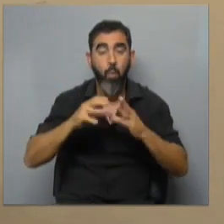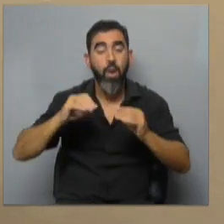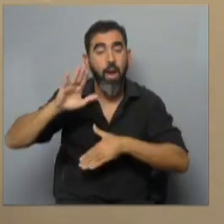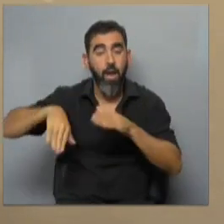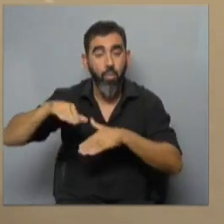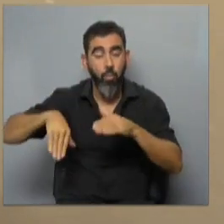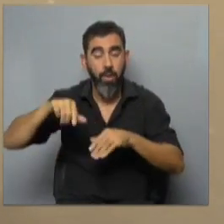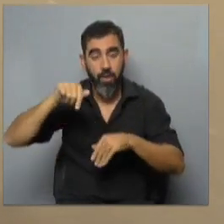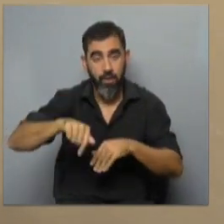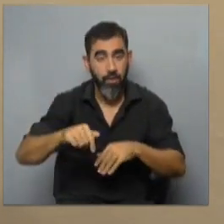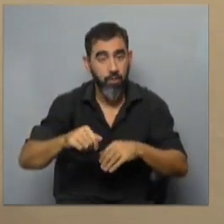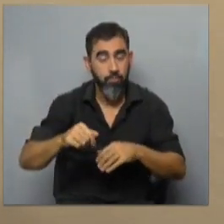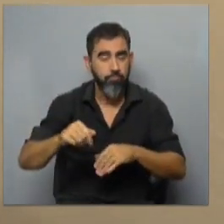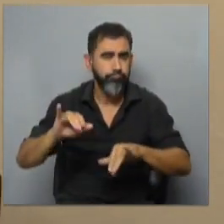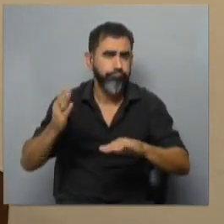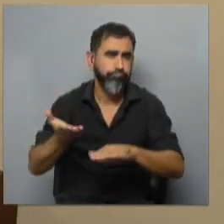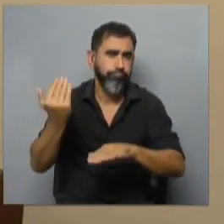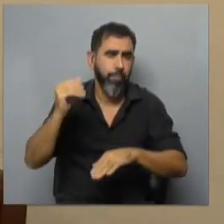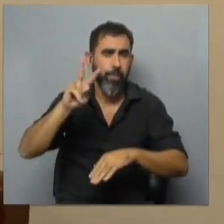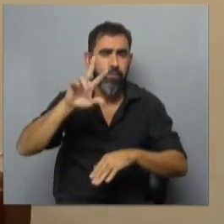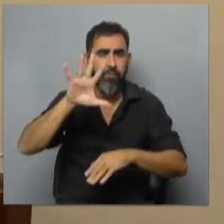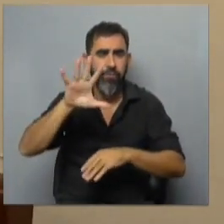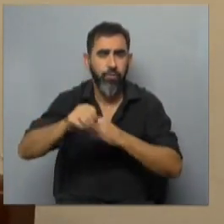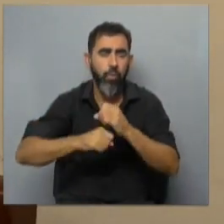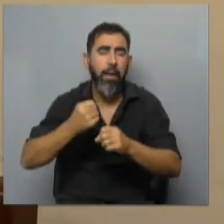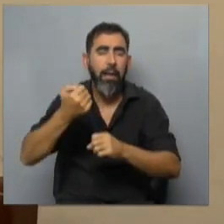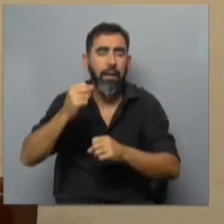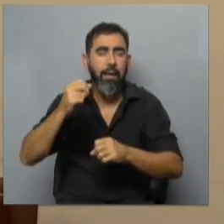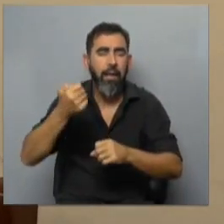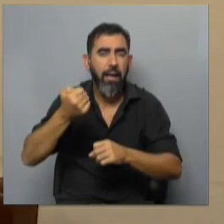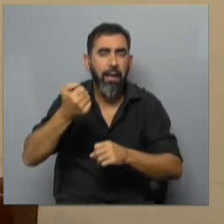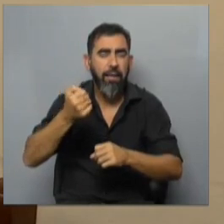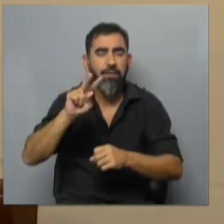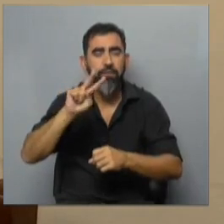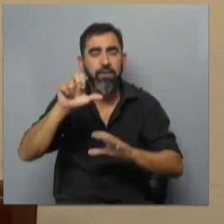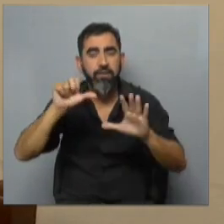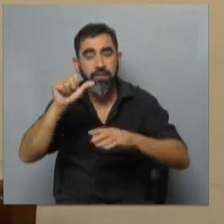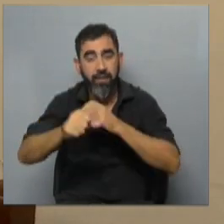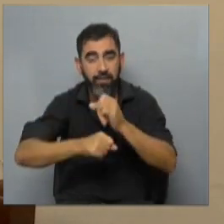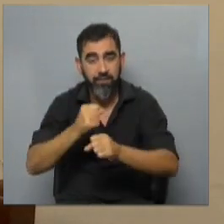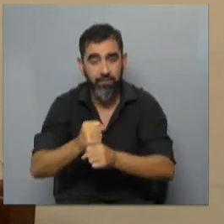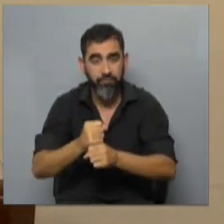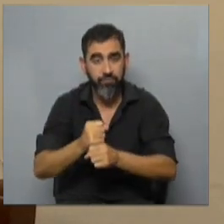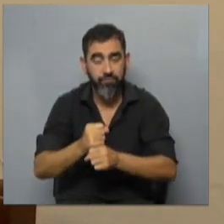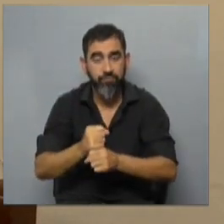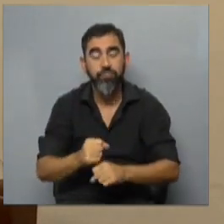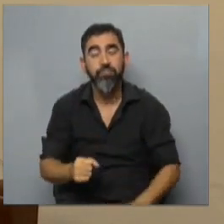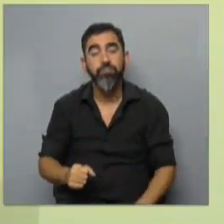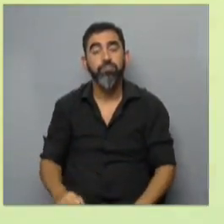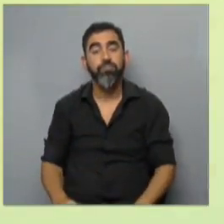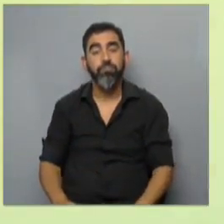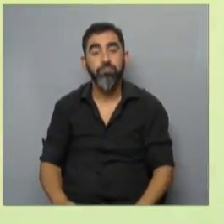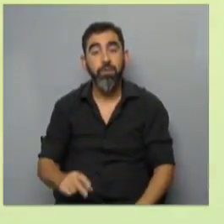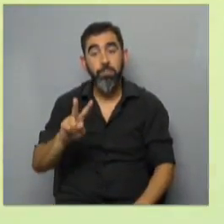candombe de mundo afro por allá hace 25 casi 26 años porque en realidad estamos conmemorando los 25 años